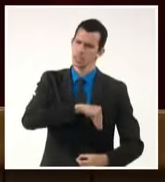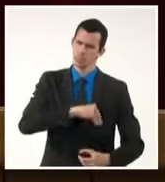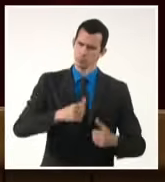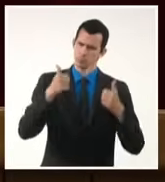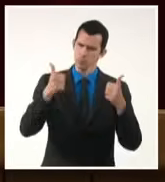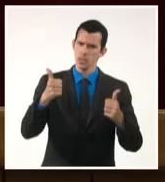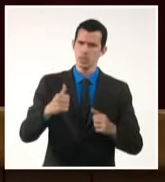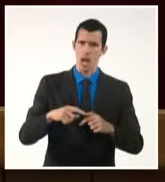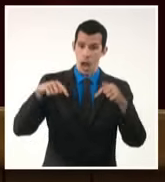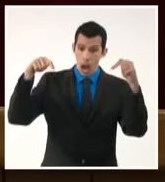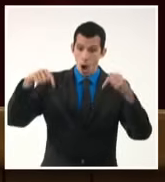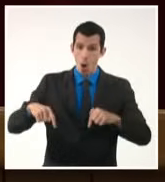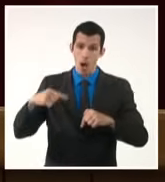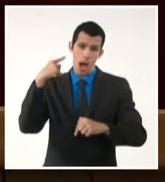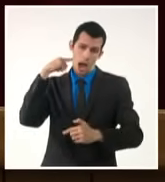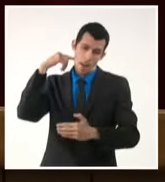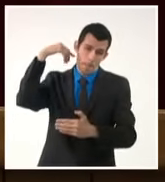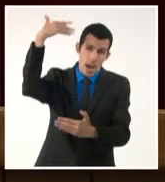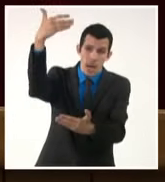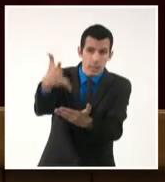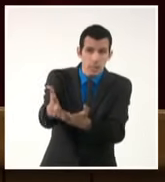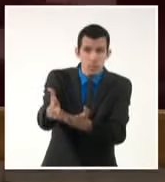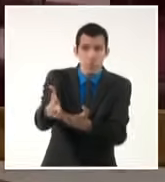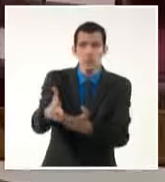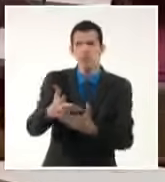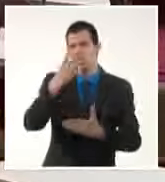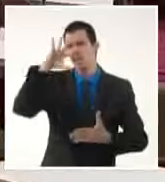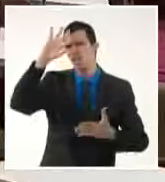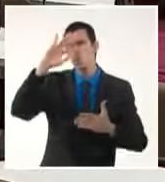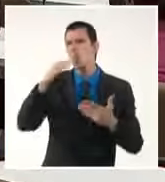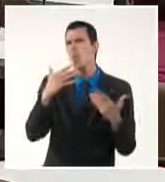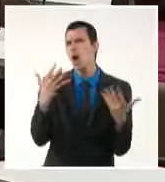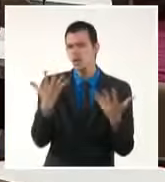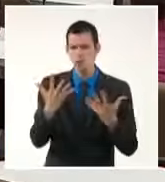para siempre con el pueblo cubano.